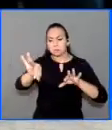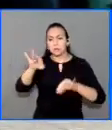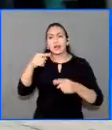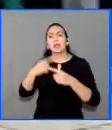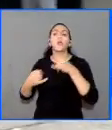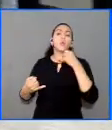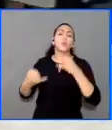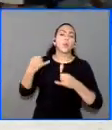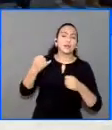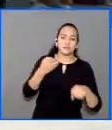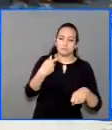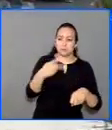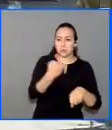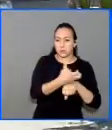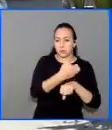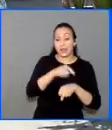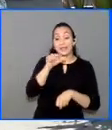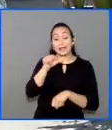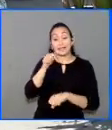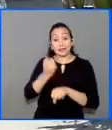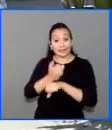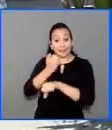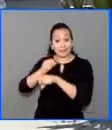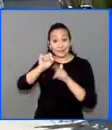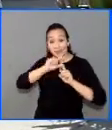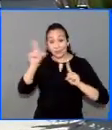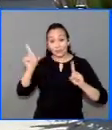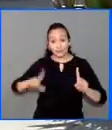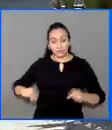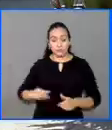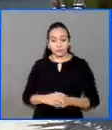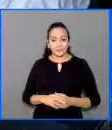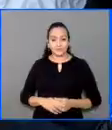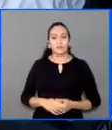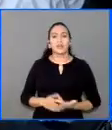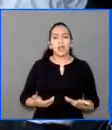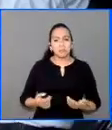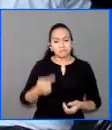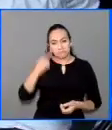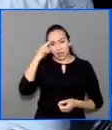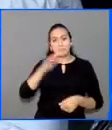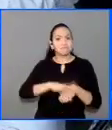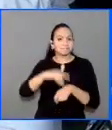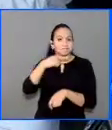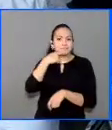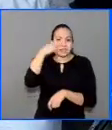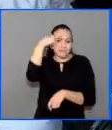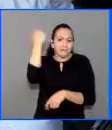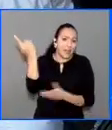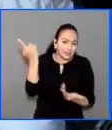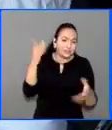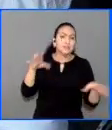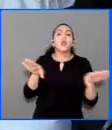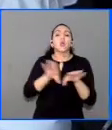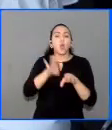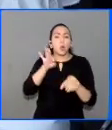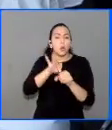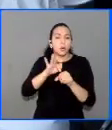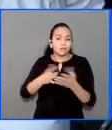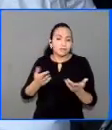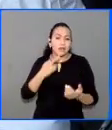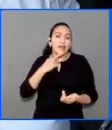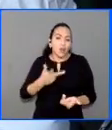en 17 estados del país. Para facilitar a las personas electoras la emisión de su voto y reducir el tiempo en